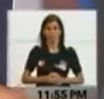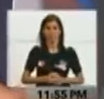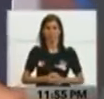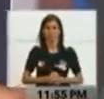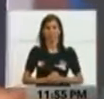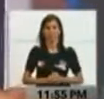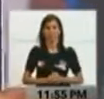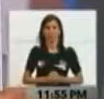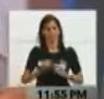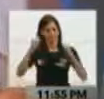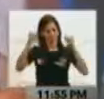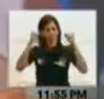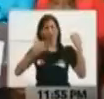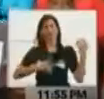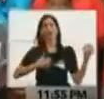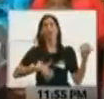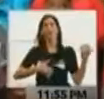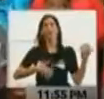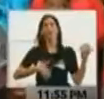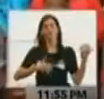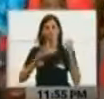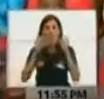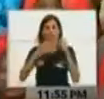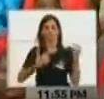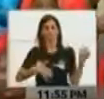¡Que viva Ali Primera!